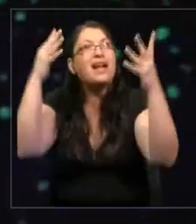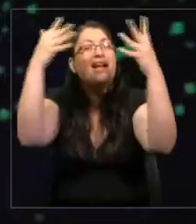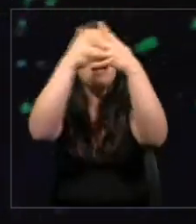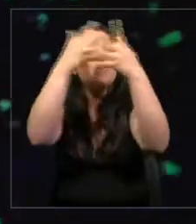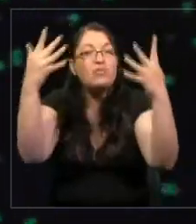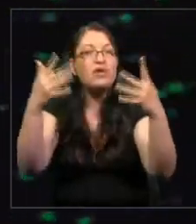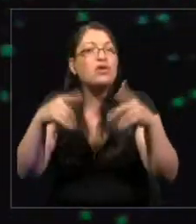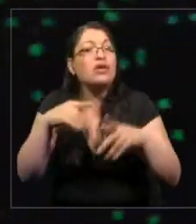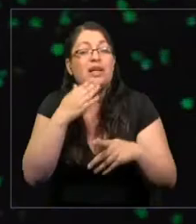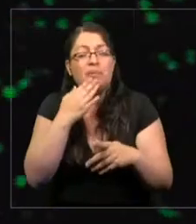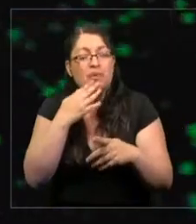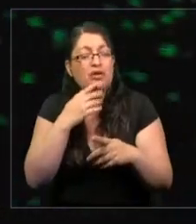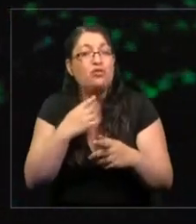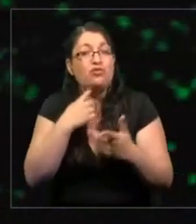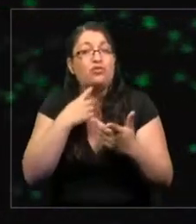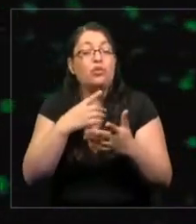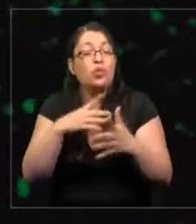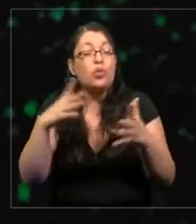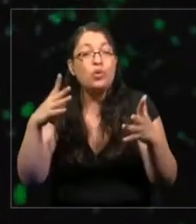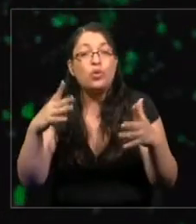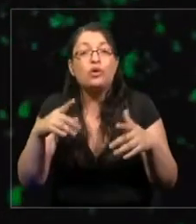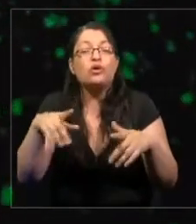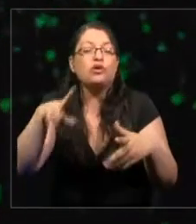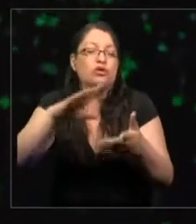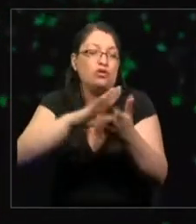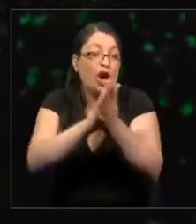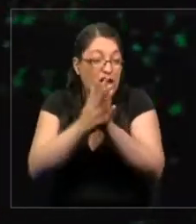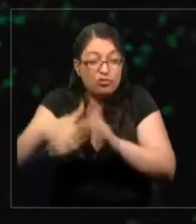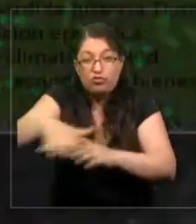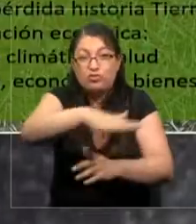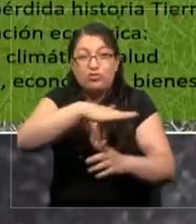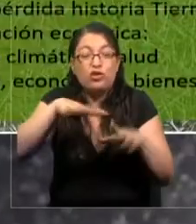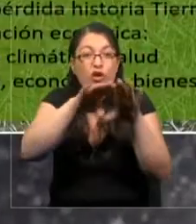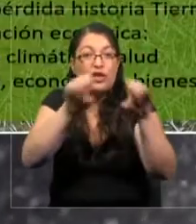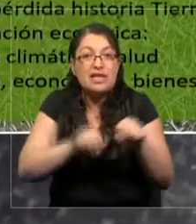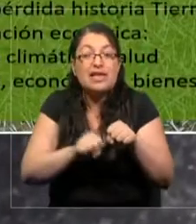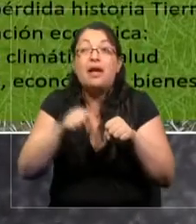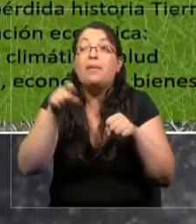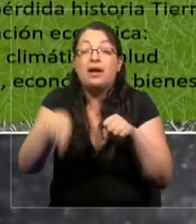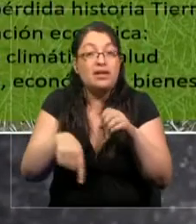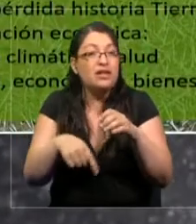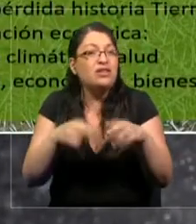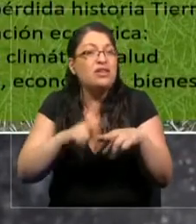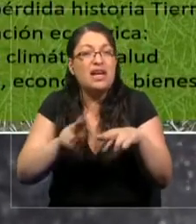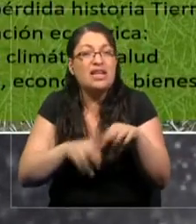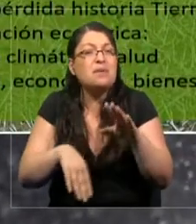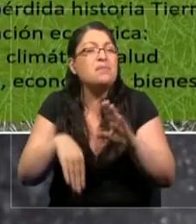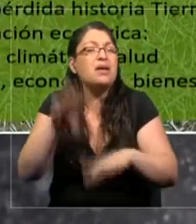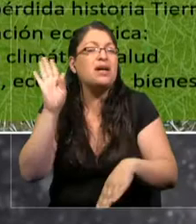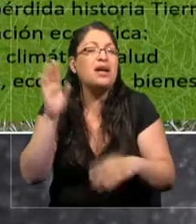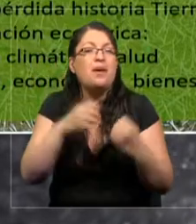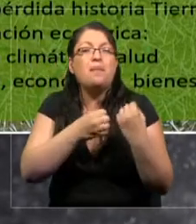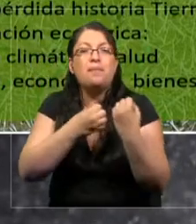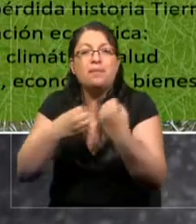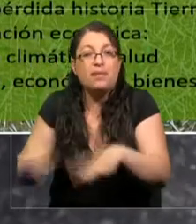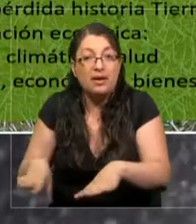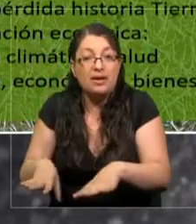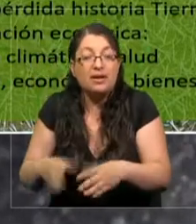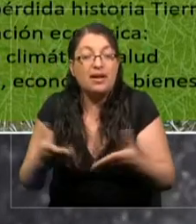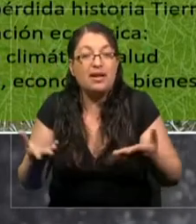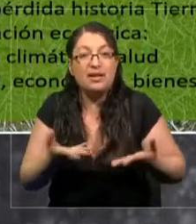relevantes que afecta a la biodiversidad y eso ha generado la mayor pérdida en este componente